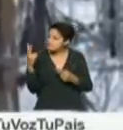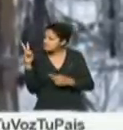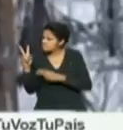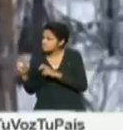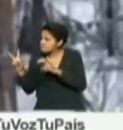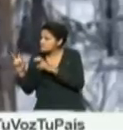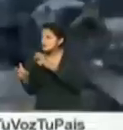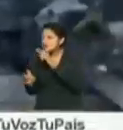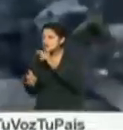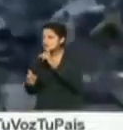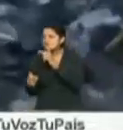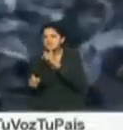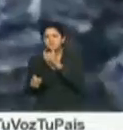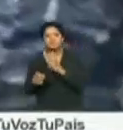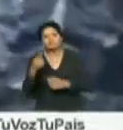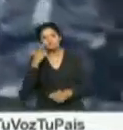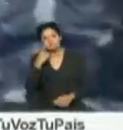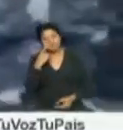posibles crímenes de guerra.